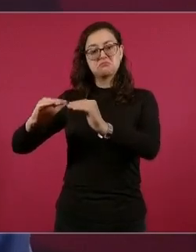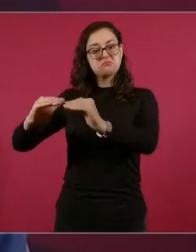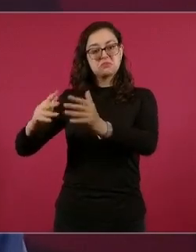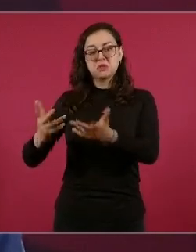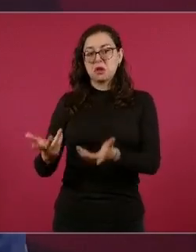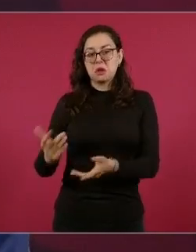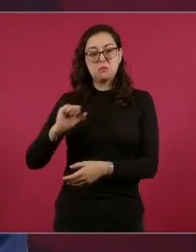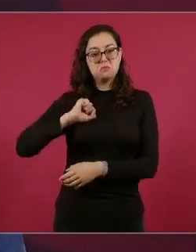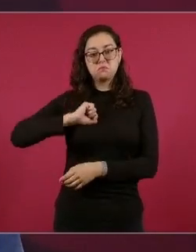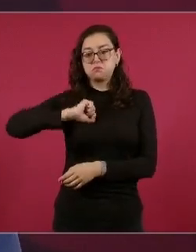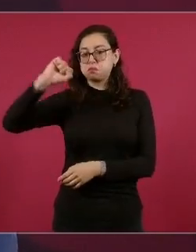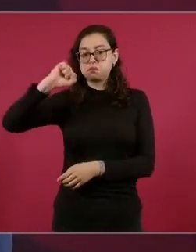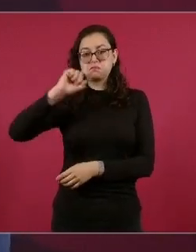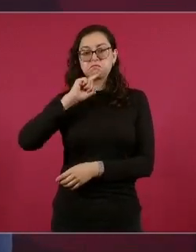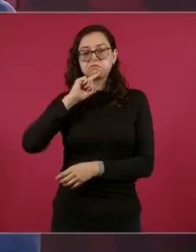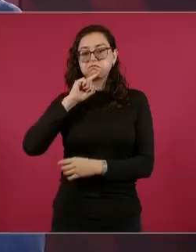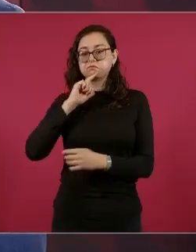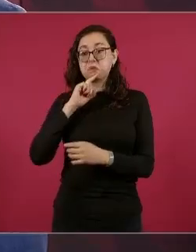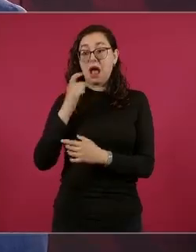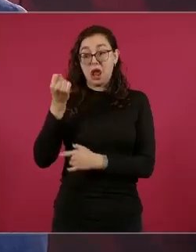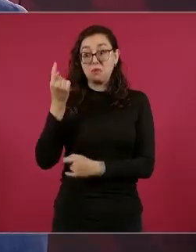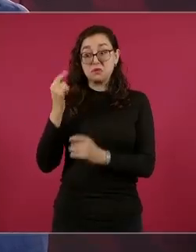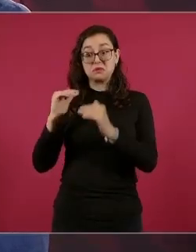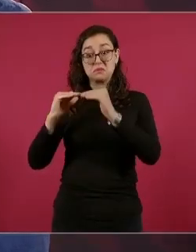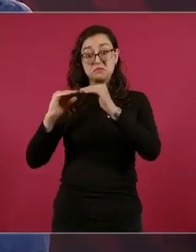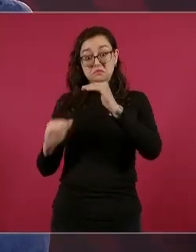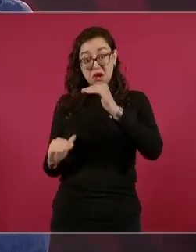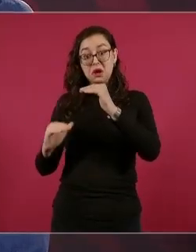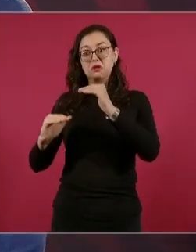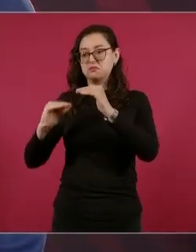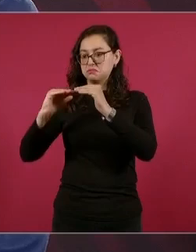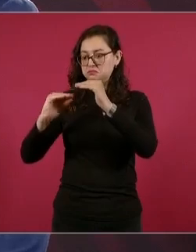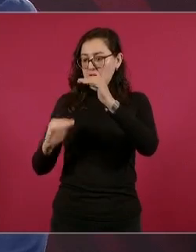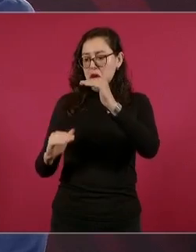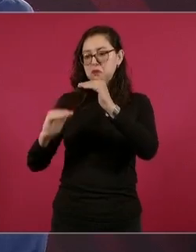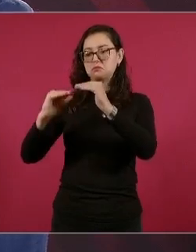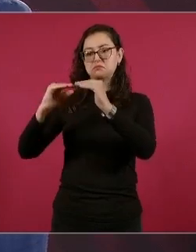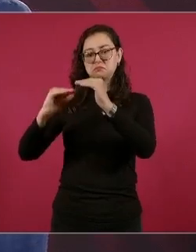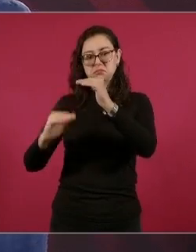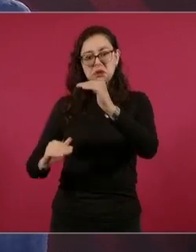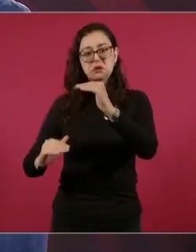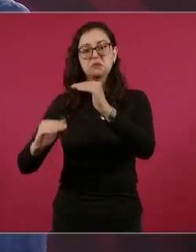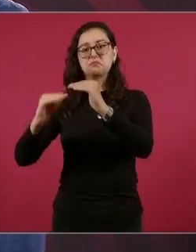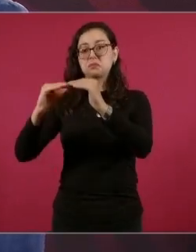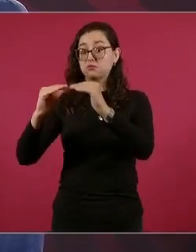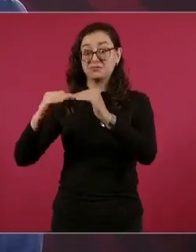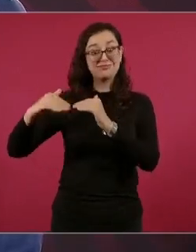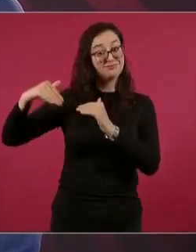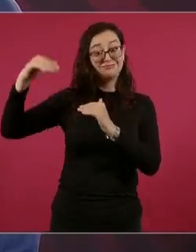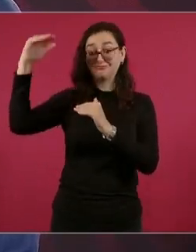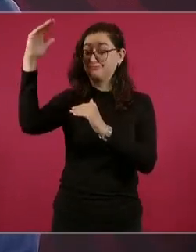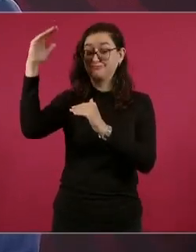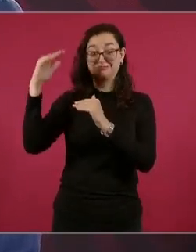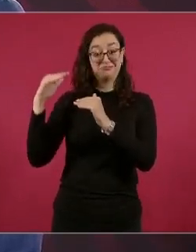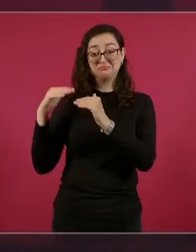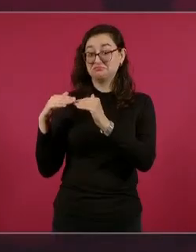gasolinas, cómo en vez de subir ha bajado. Eso también es